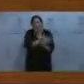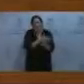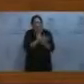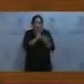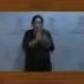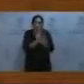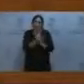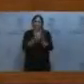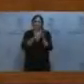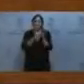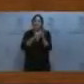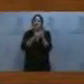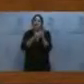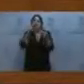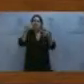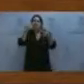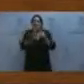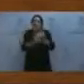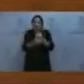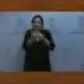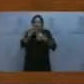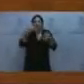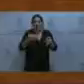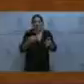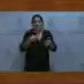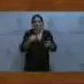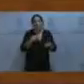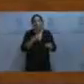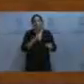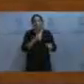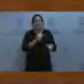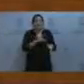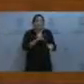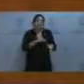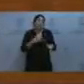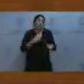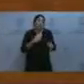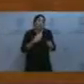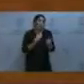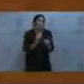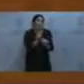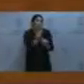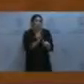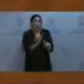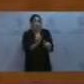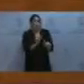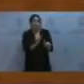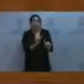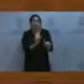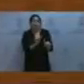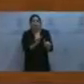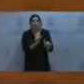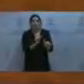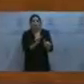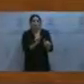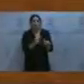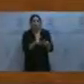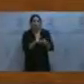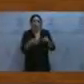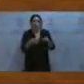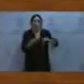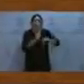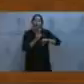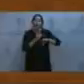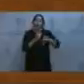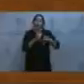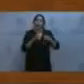plan de viabilidad de verdad. Y ya está. Yo siento no ser tan amigable como sus socios comunistas, como decía al principio de mi